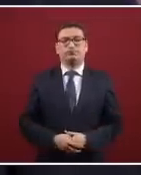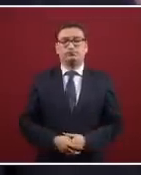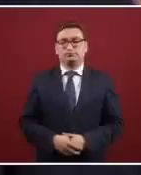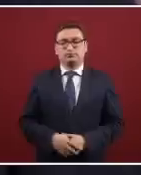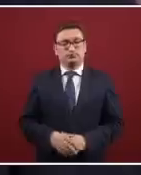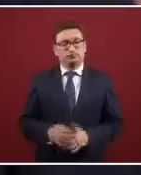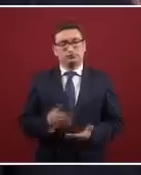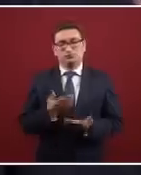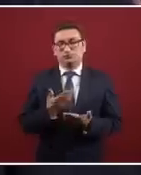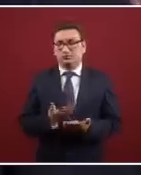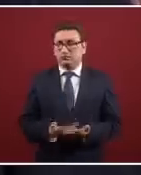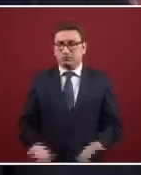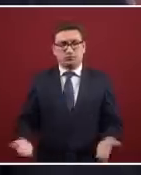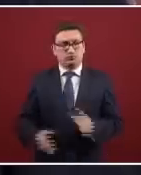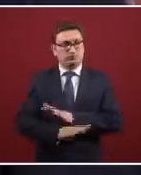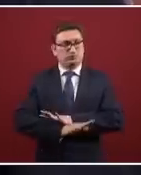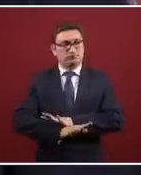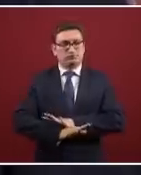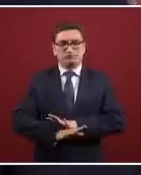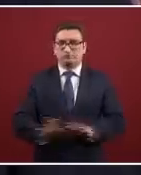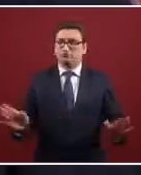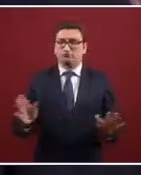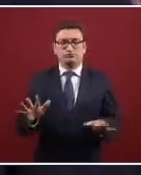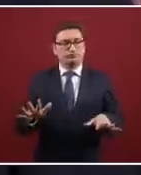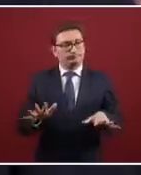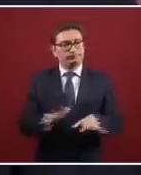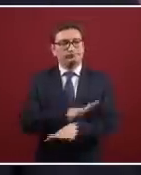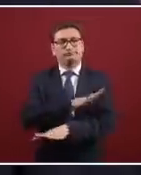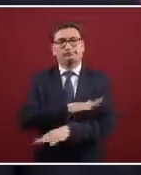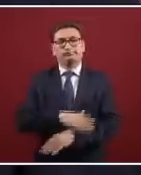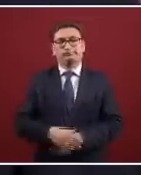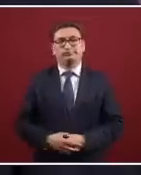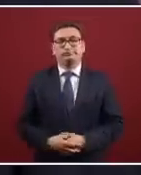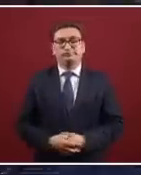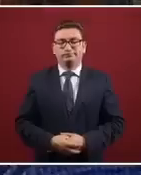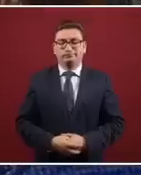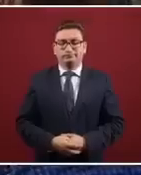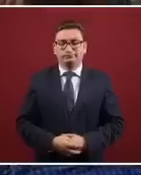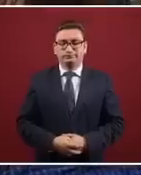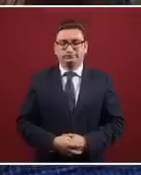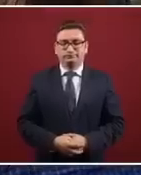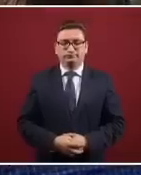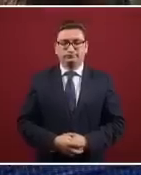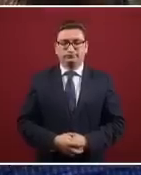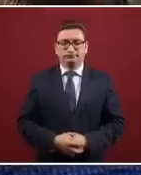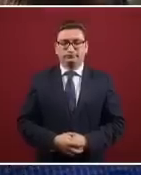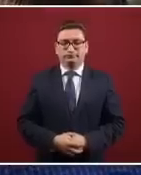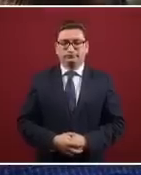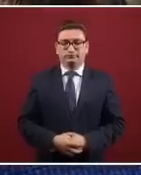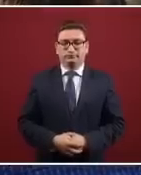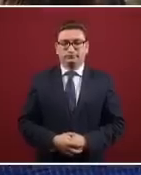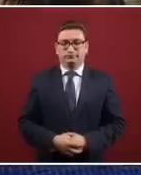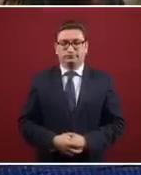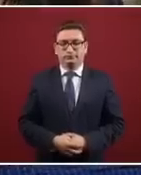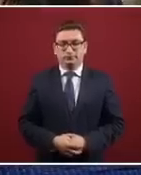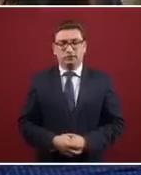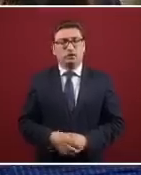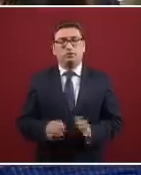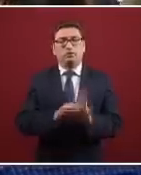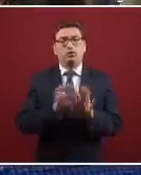Ya no es de esa forma. Que a los